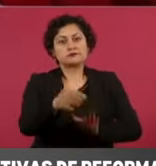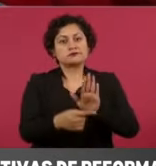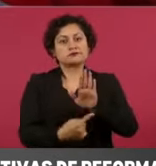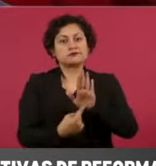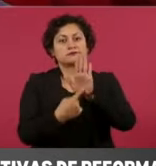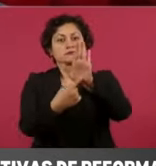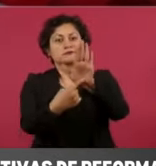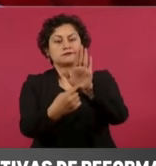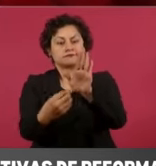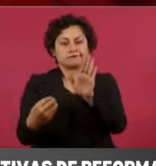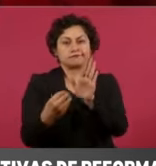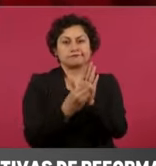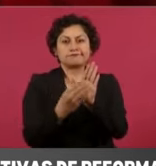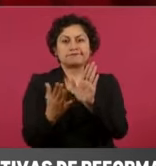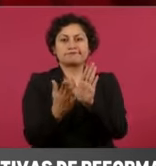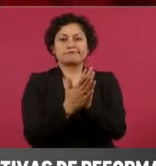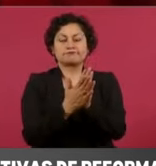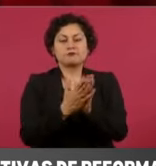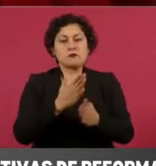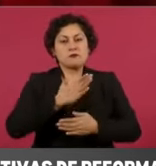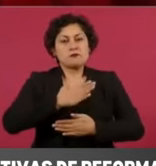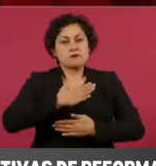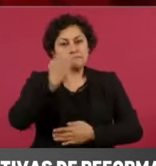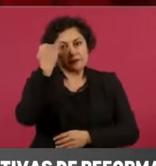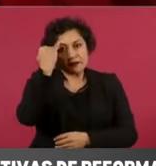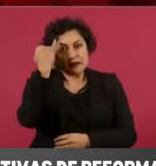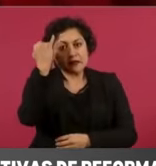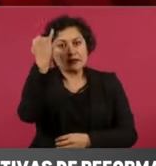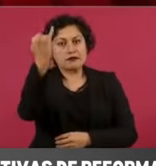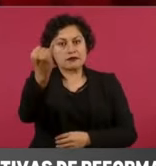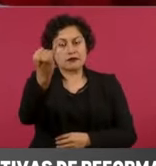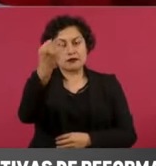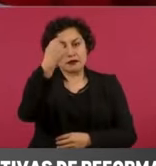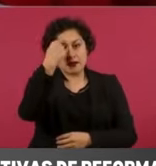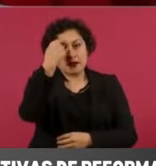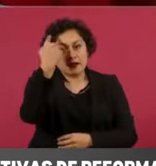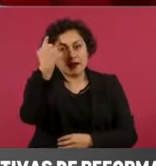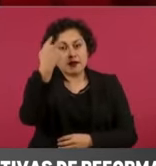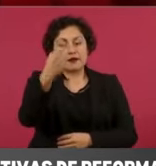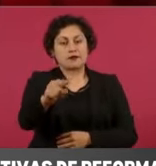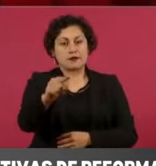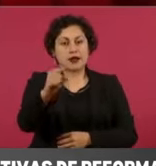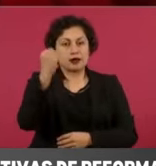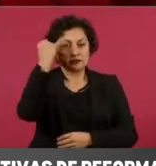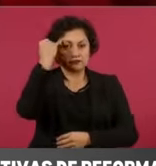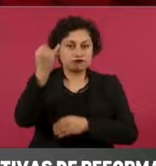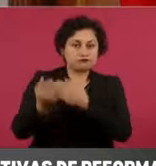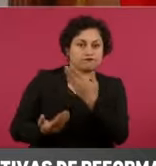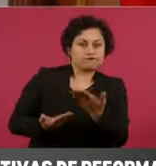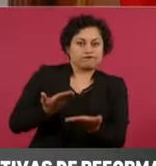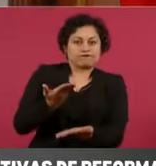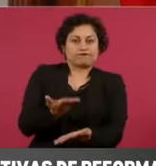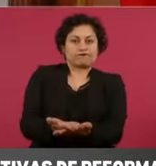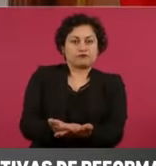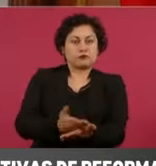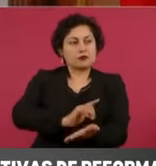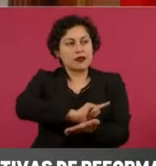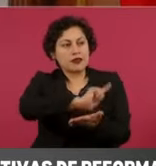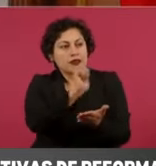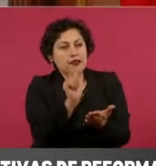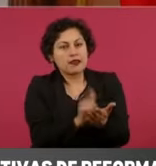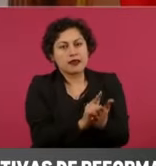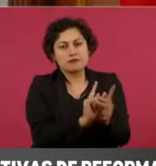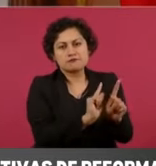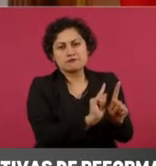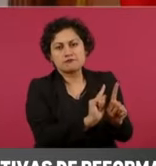me inspiran para presentar un paquete de iniciativas de reformas legales